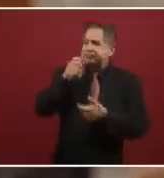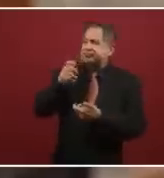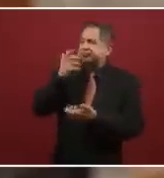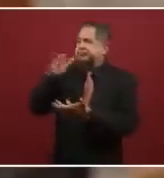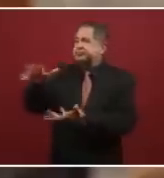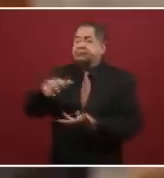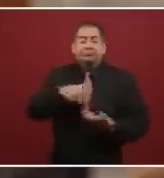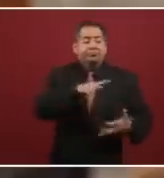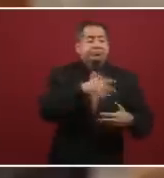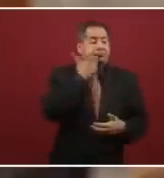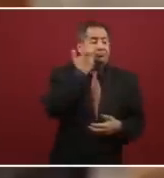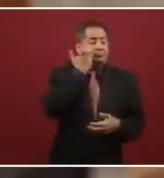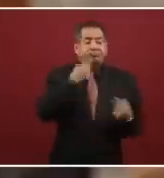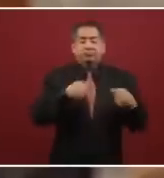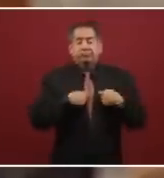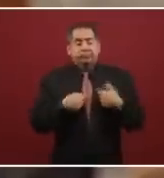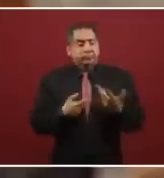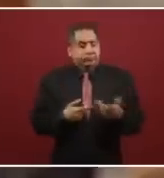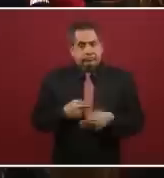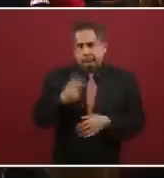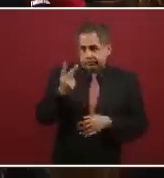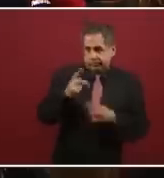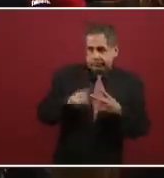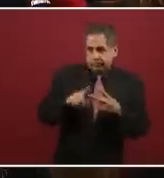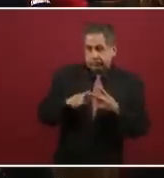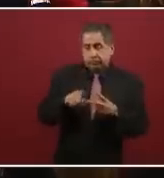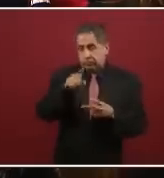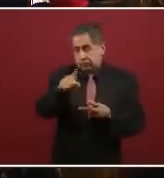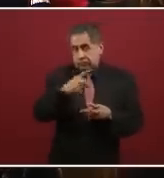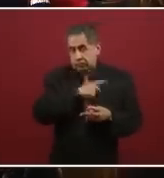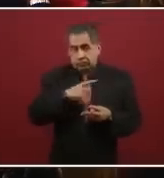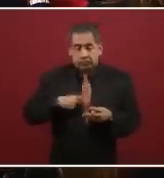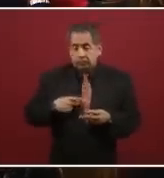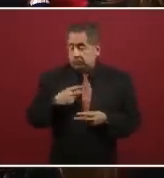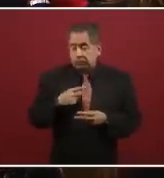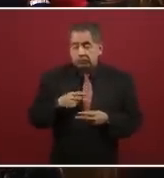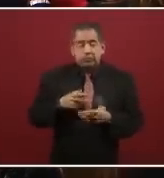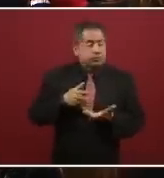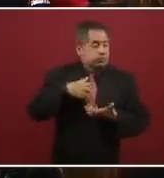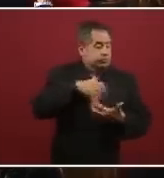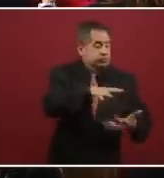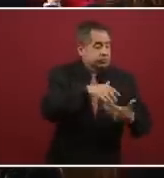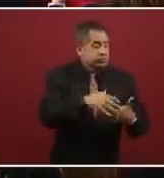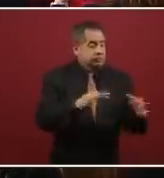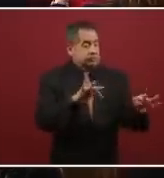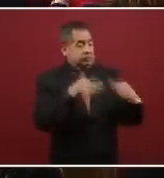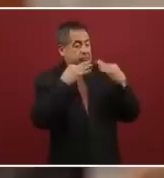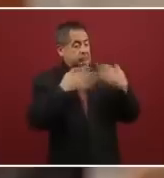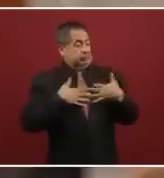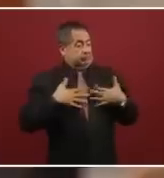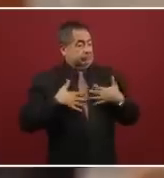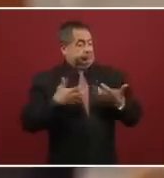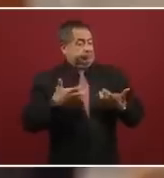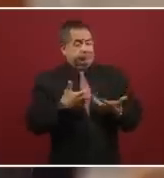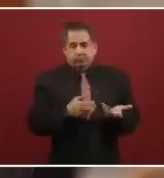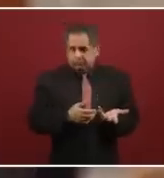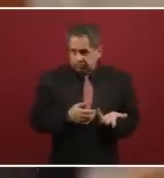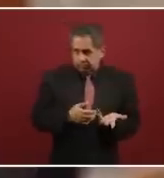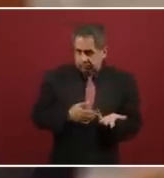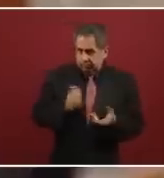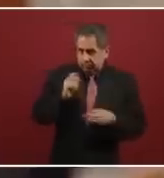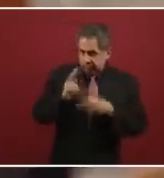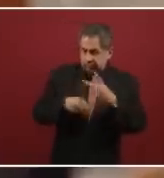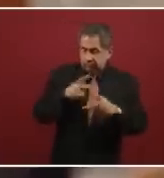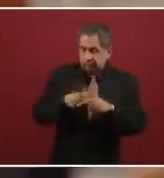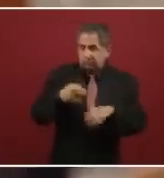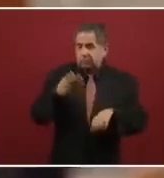campesinos? Y dos, usted ha dicho que nadie debe de usar los programas sociales para hacerse promoción.